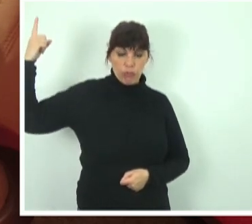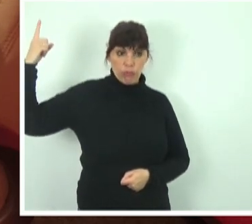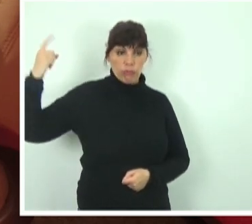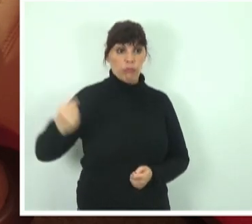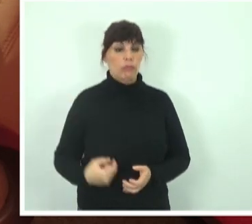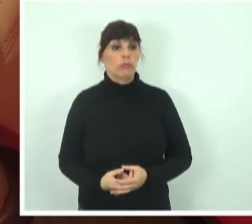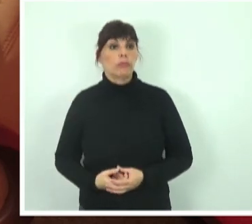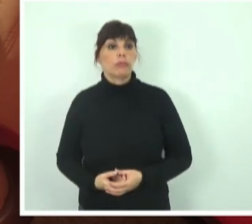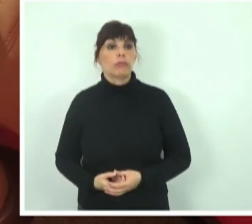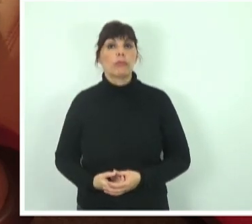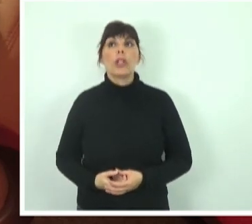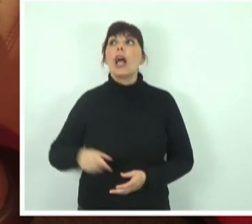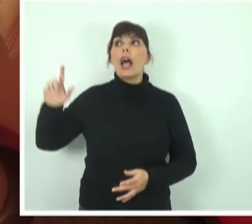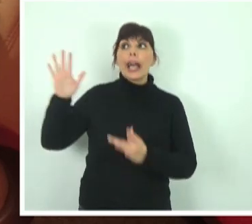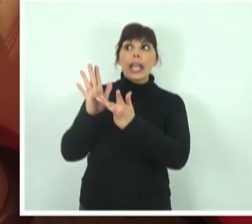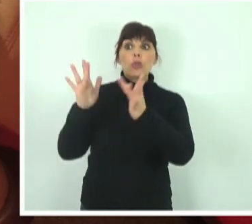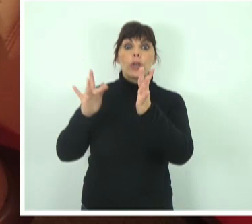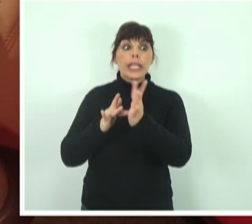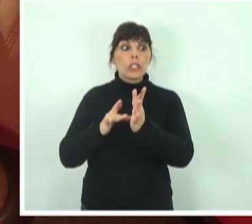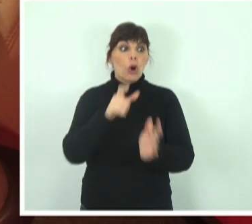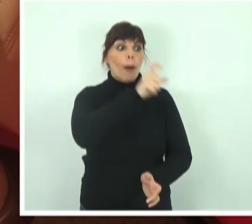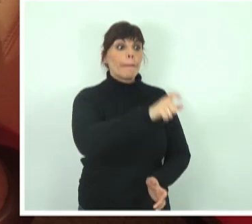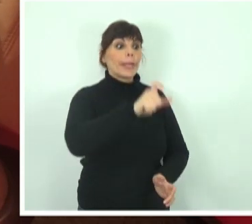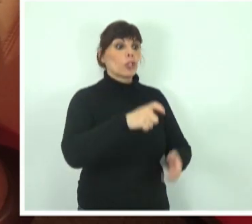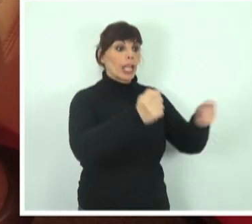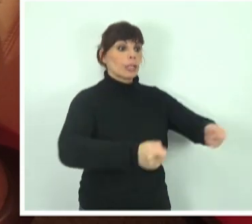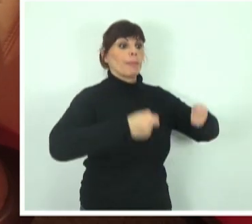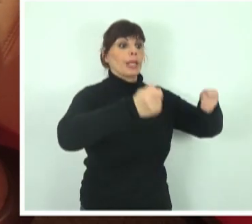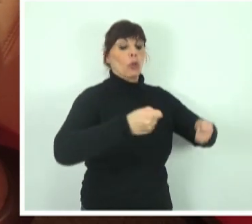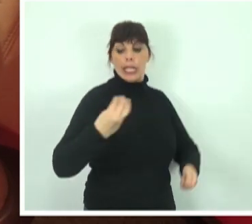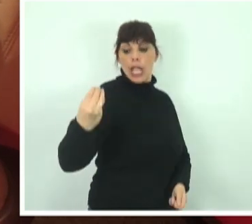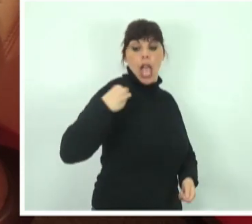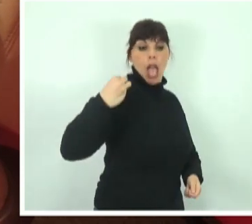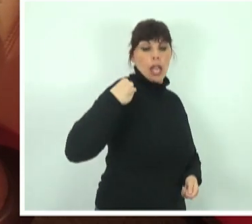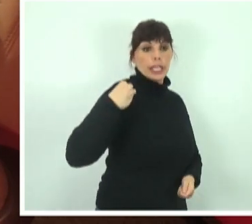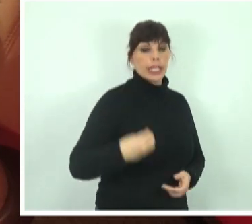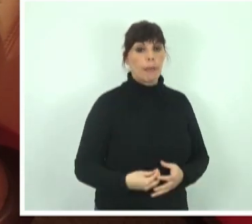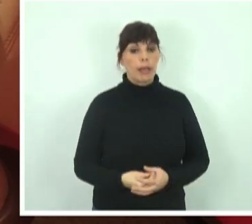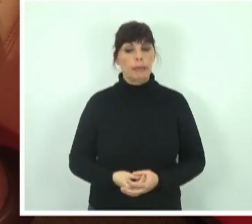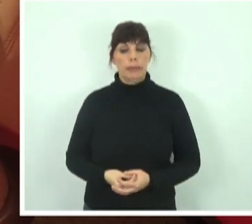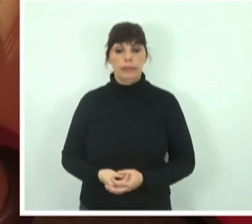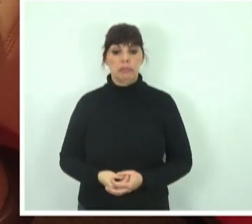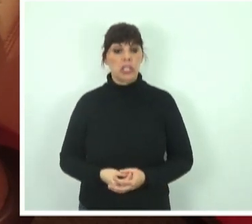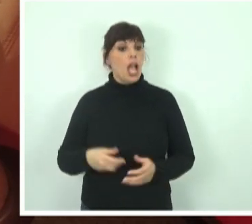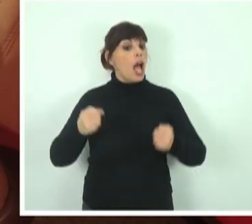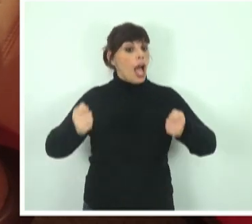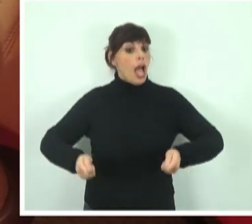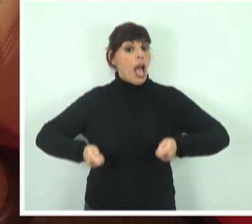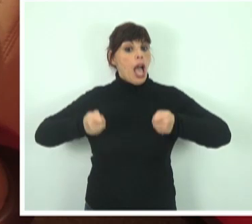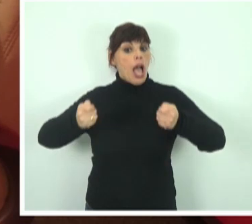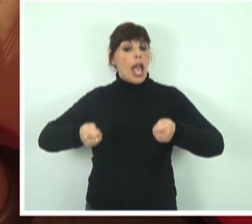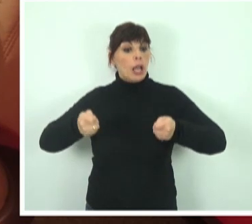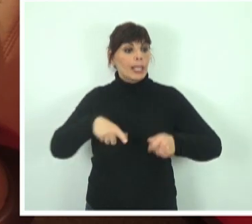el gran pastor Jesucristo. Otra vez, el pastor no es nada para elegir. Tú